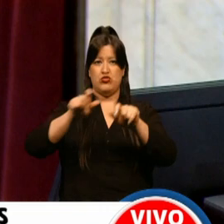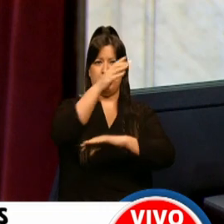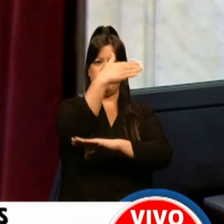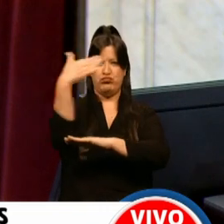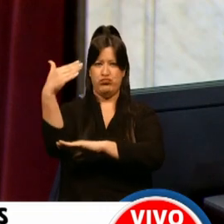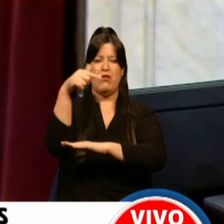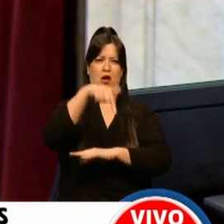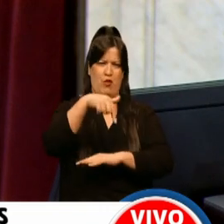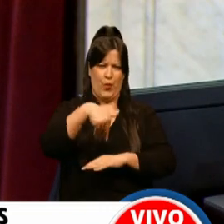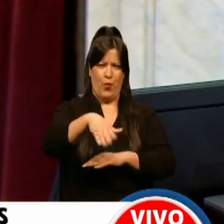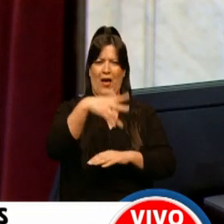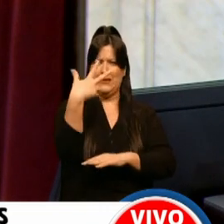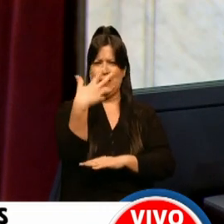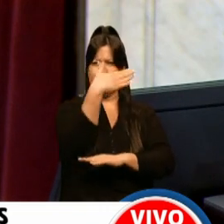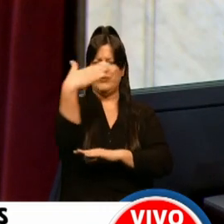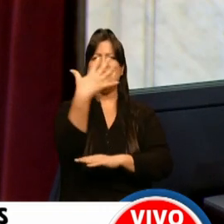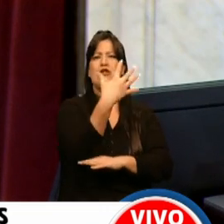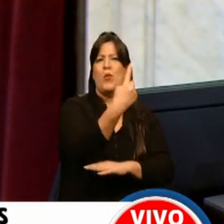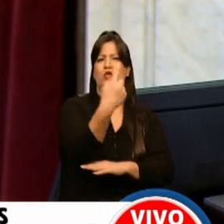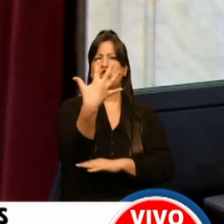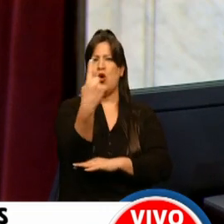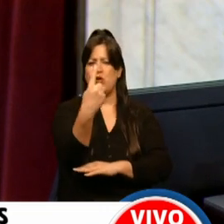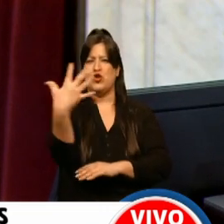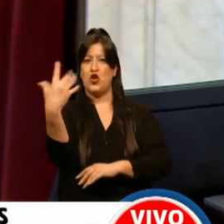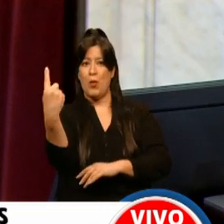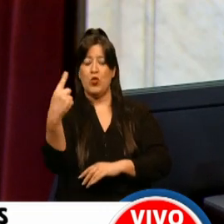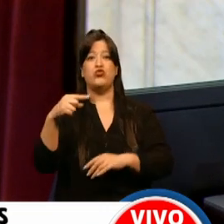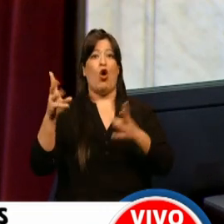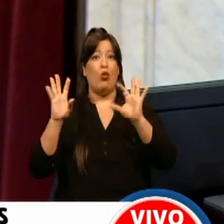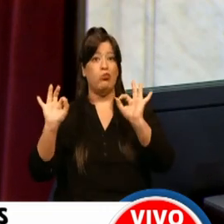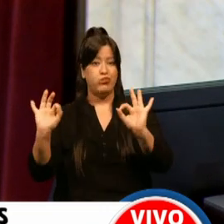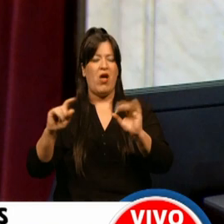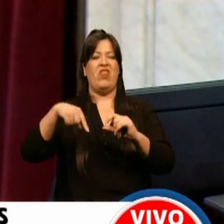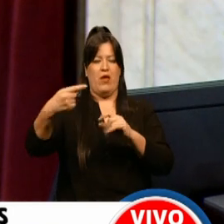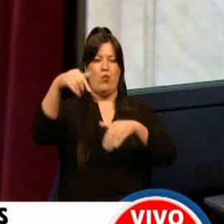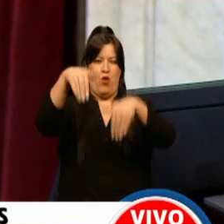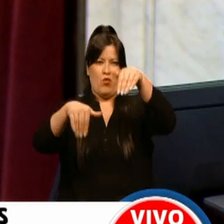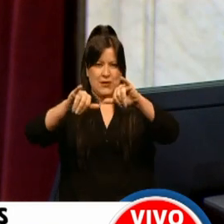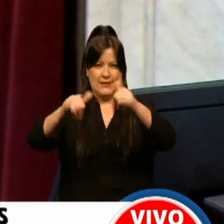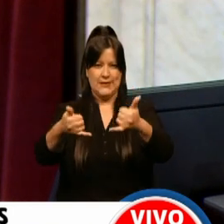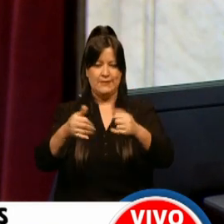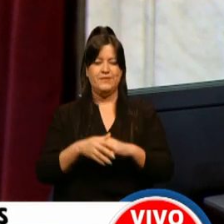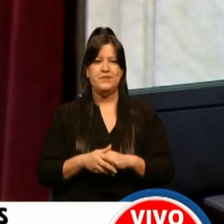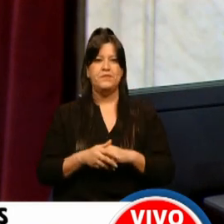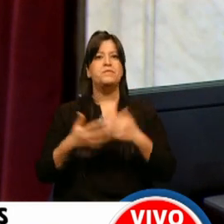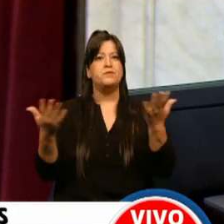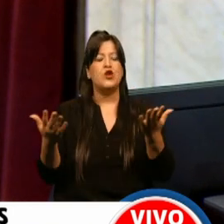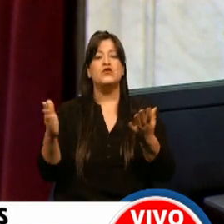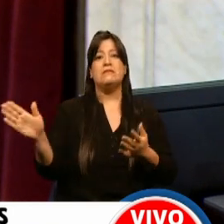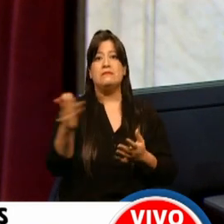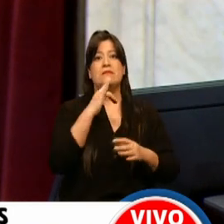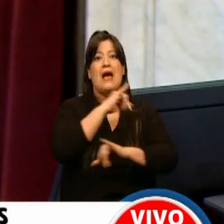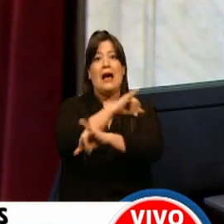en el uso de la palabra cinco minutos cada una y se va a proceder a votar así que a toda la